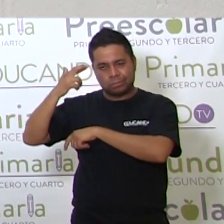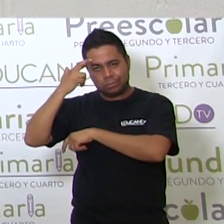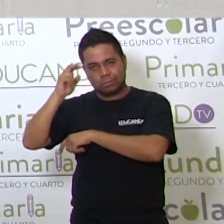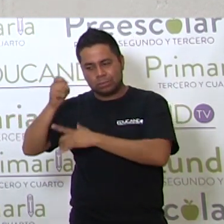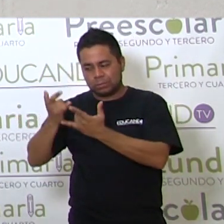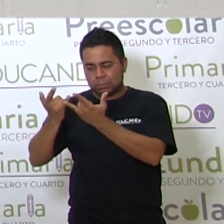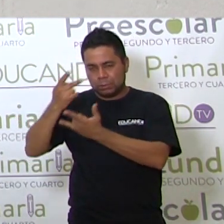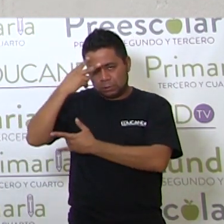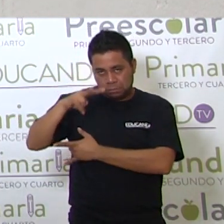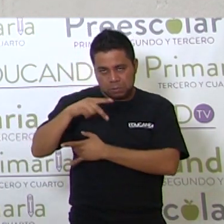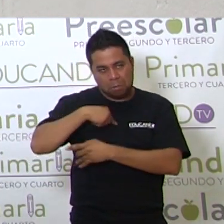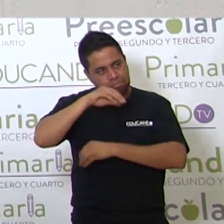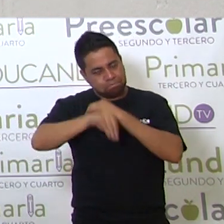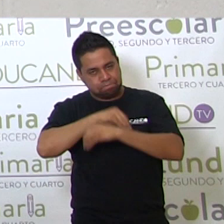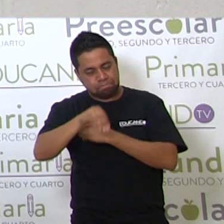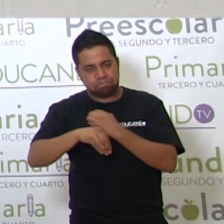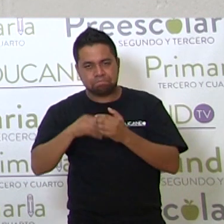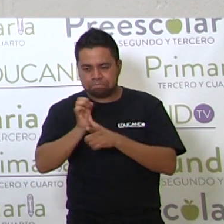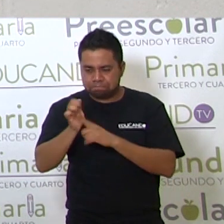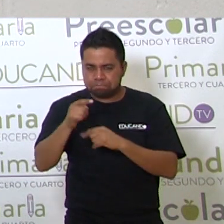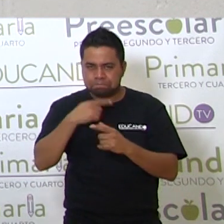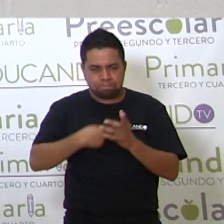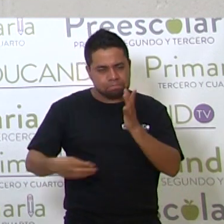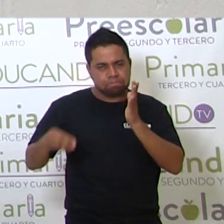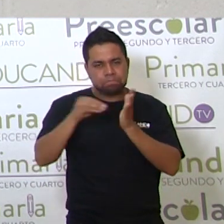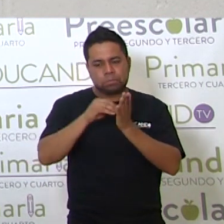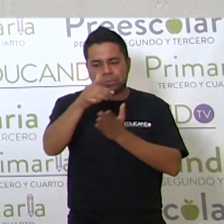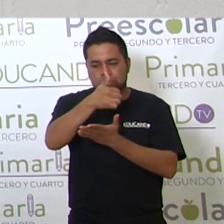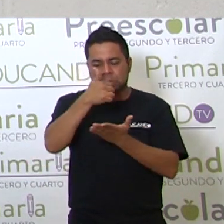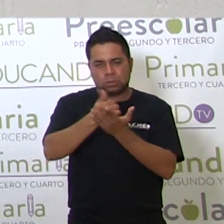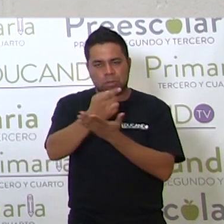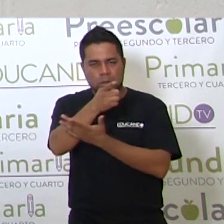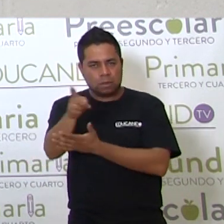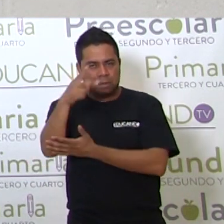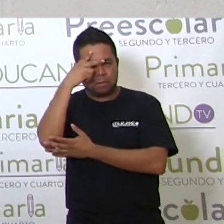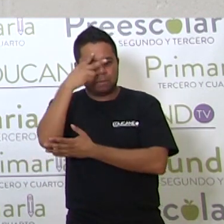de México. Entonces aquí podríamos poner Ciudad de México, por ejemplo.